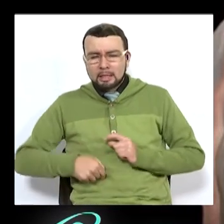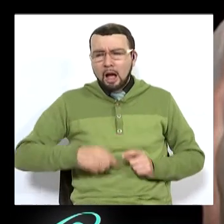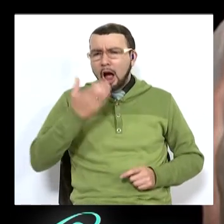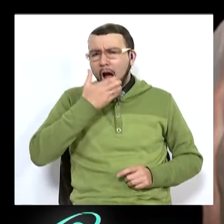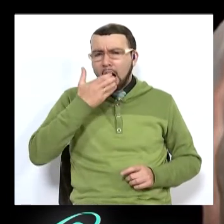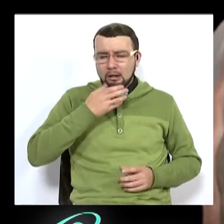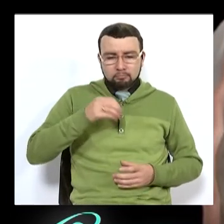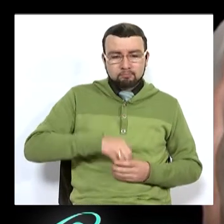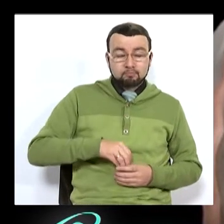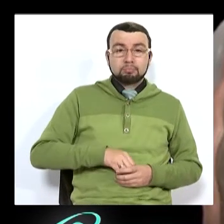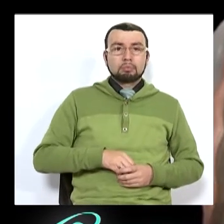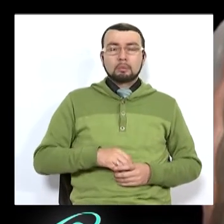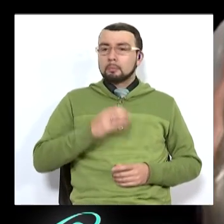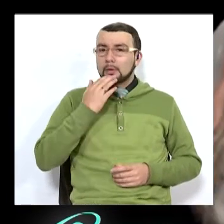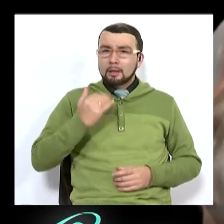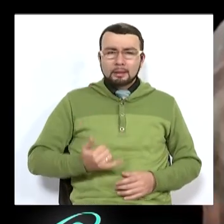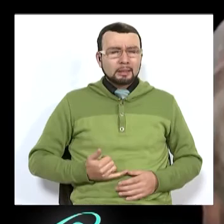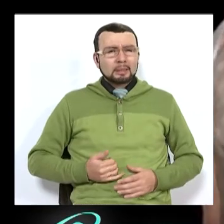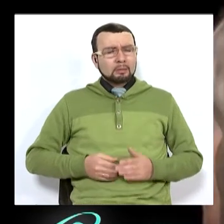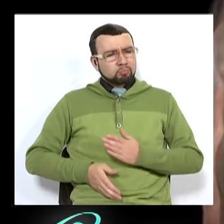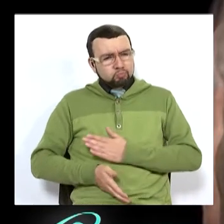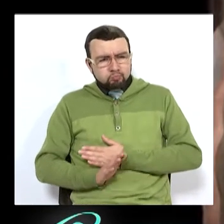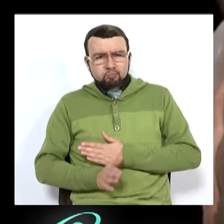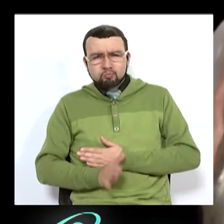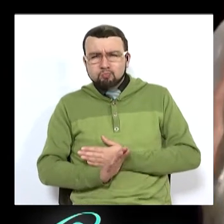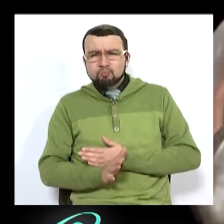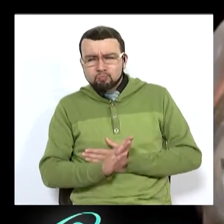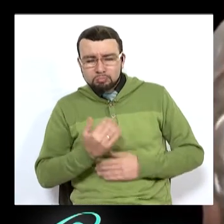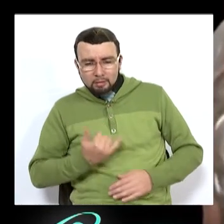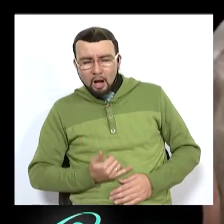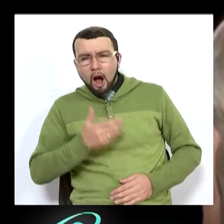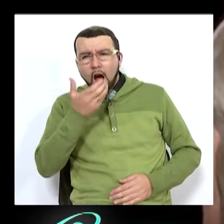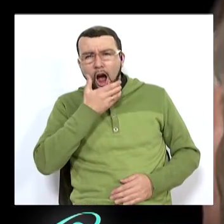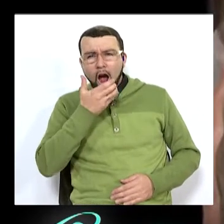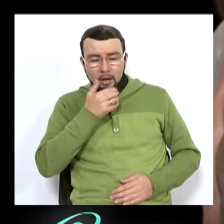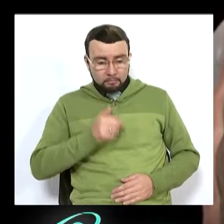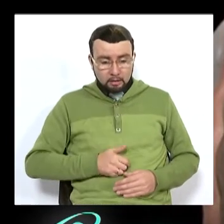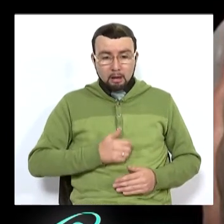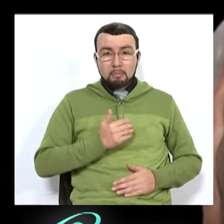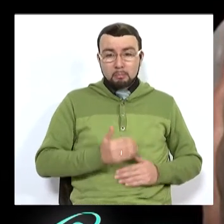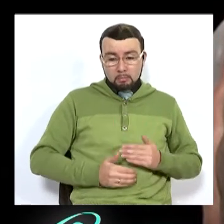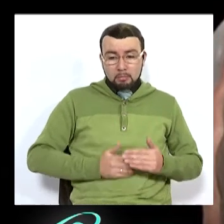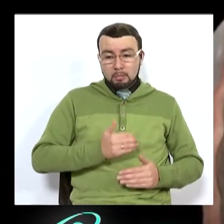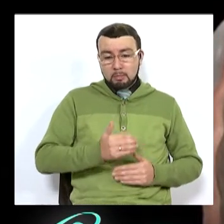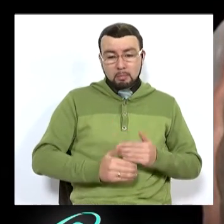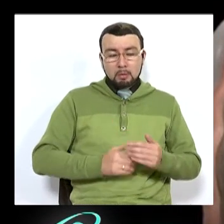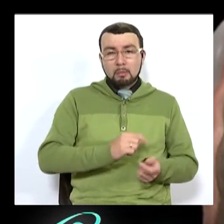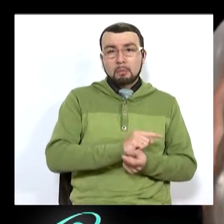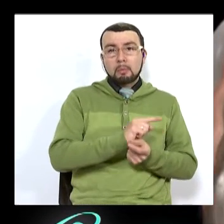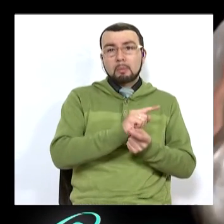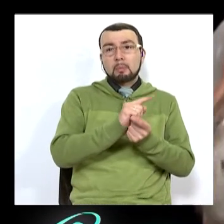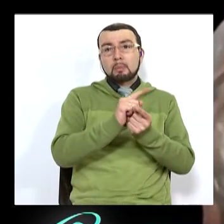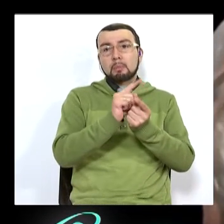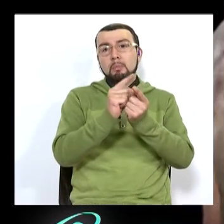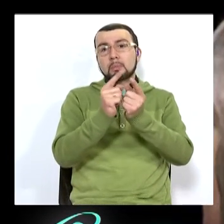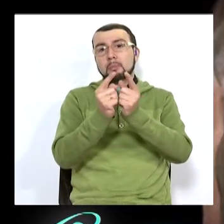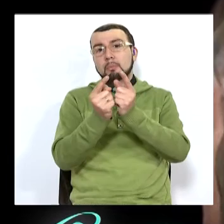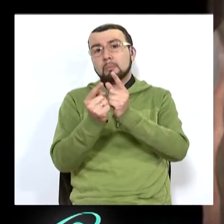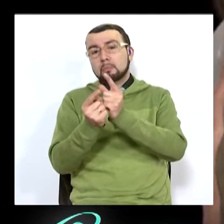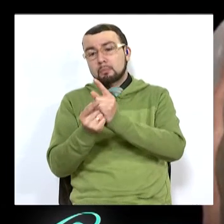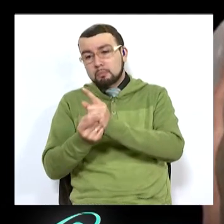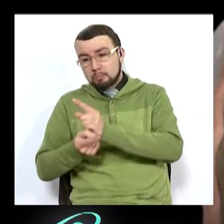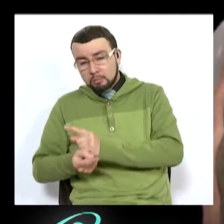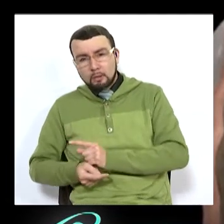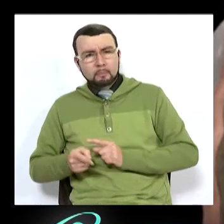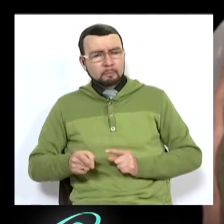características. O sea, si el factor irritante se mantiene, esa metaplasia puede convertirse en un desarrollo de